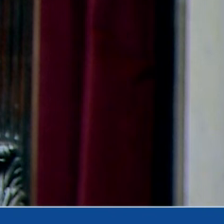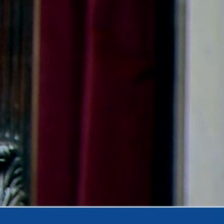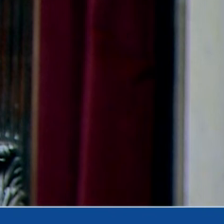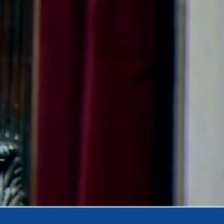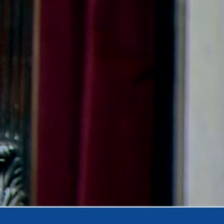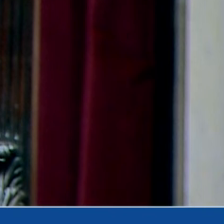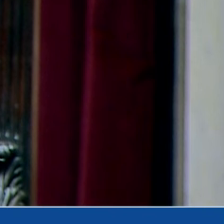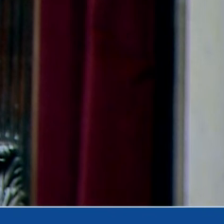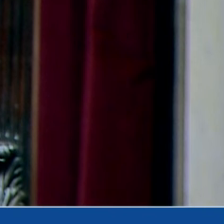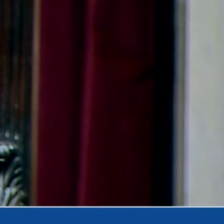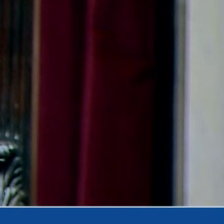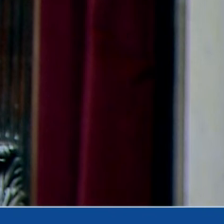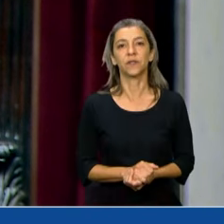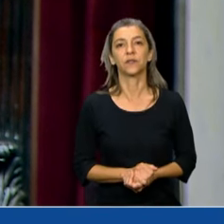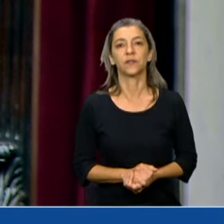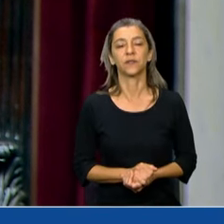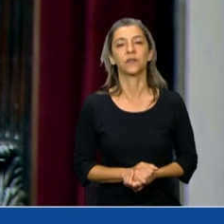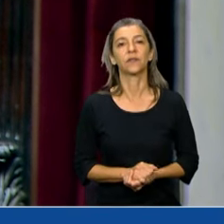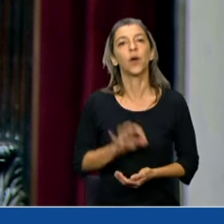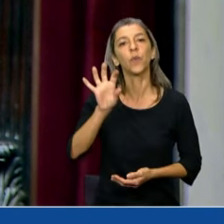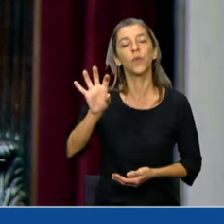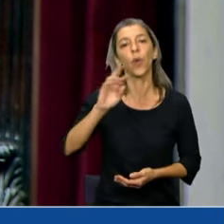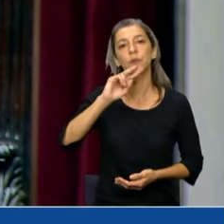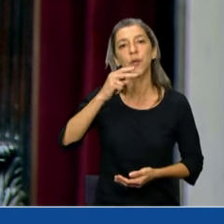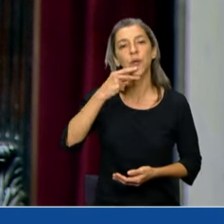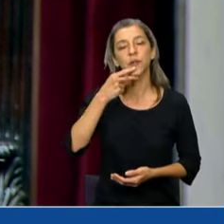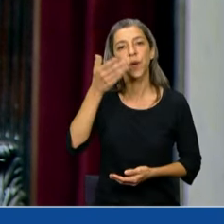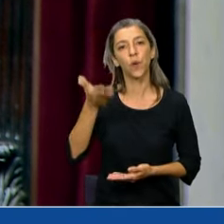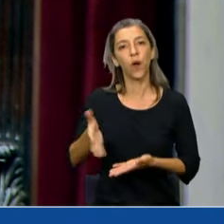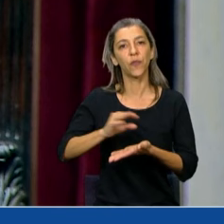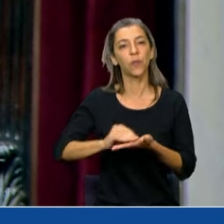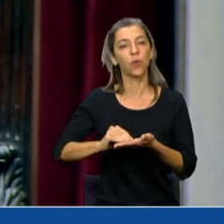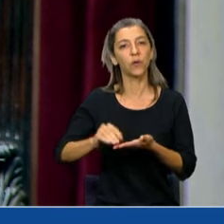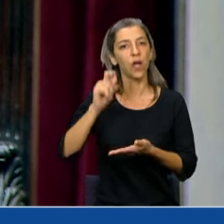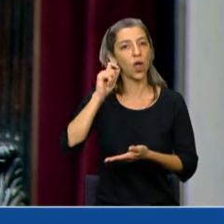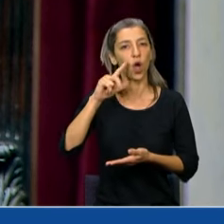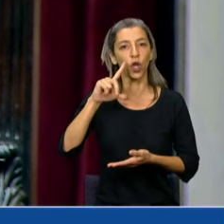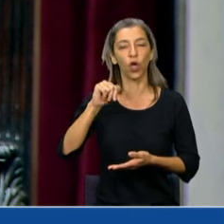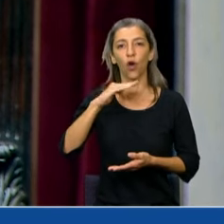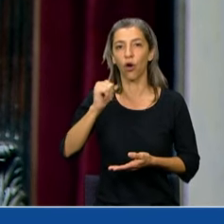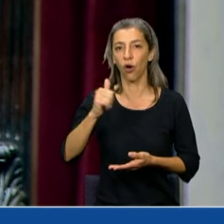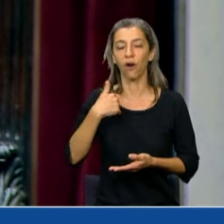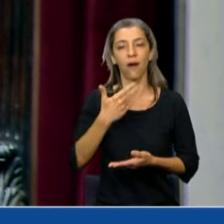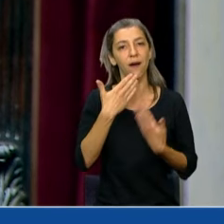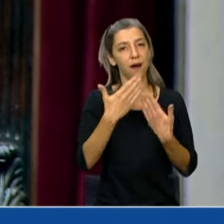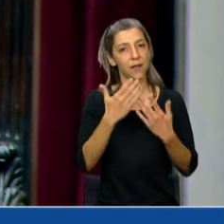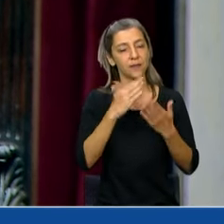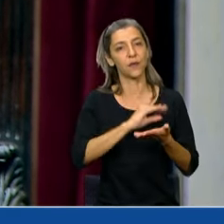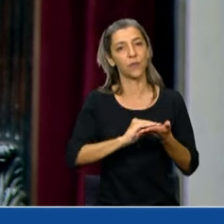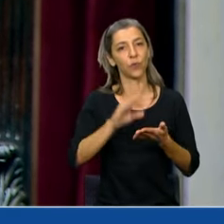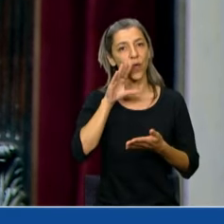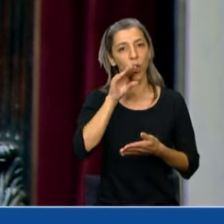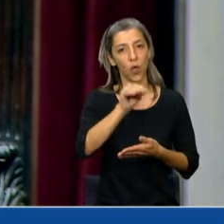por la provincia de San Juan José Luis sin antes agradecerle al diputado Nicol